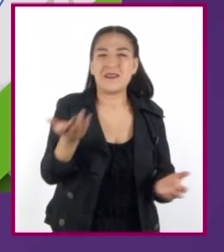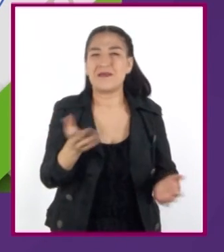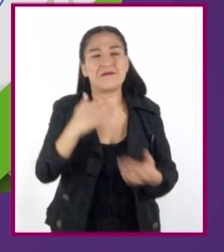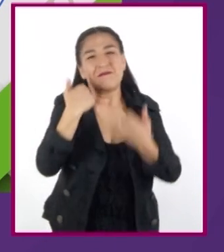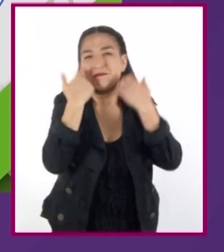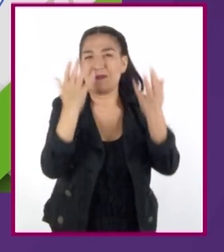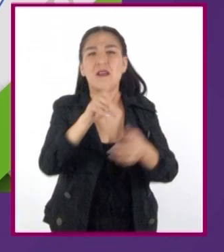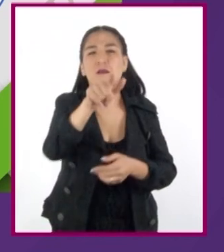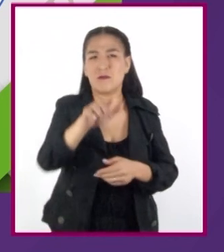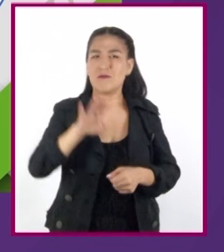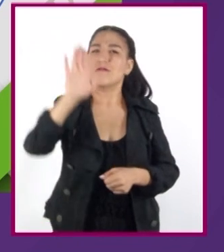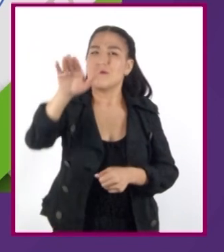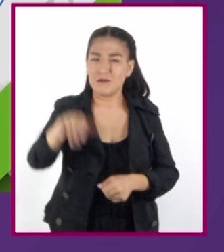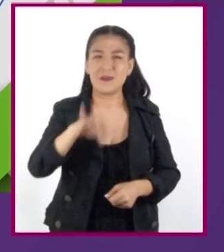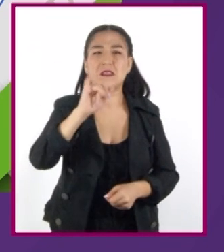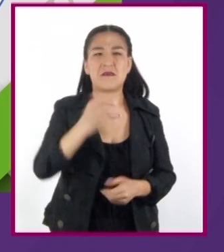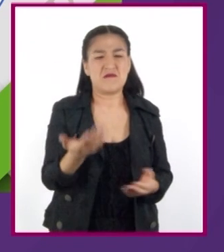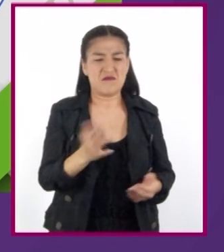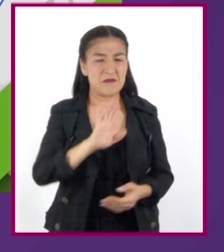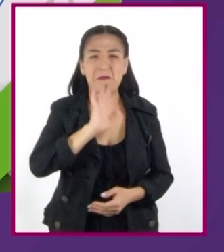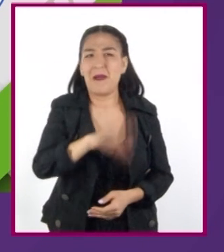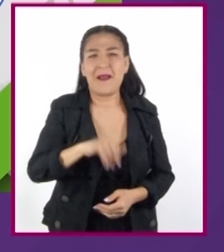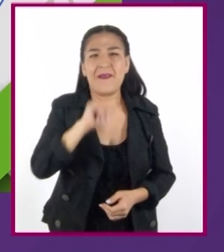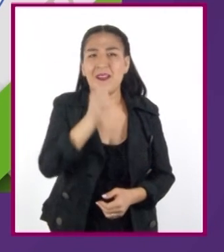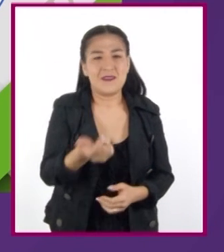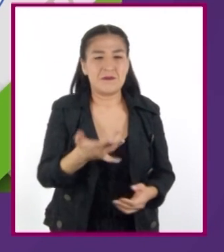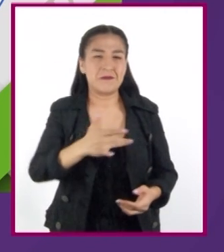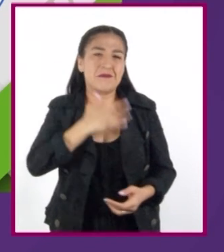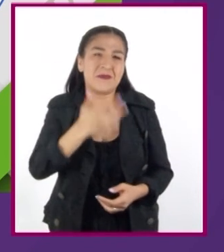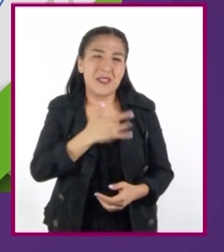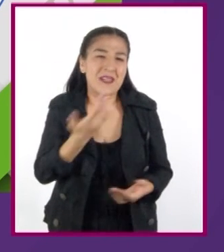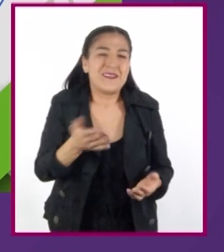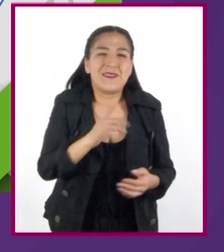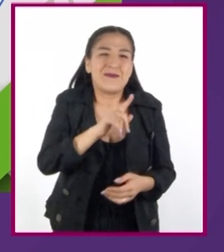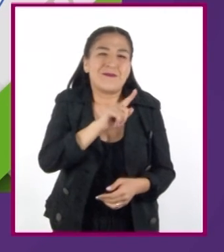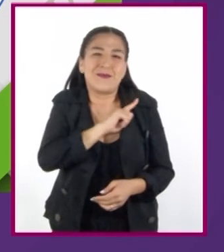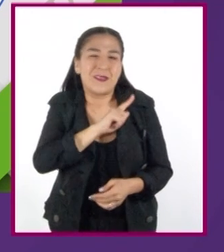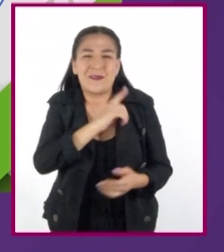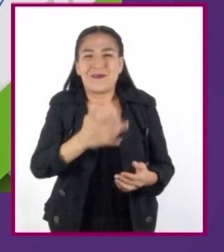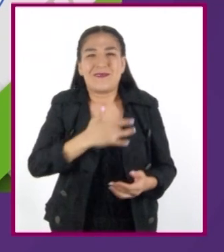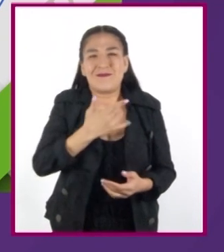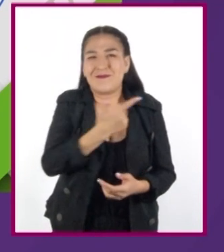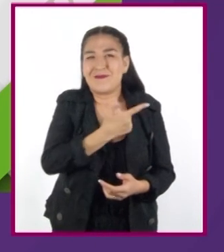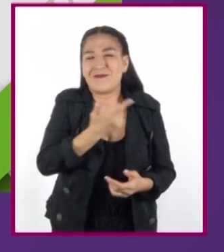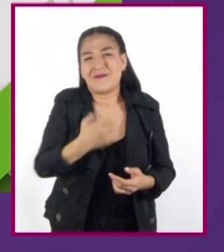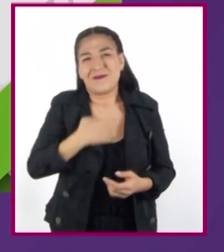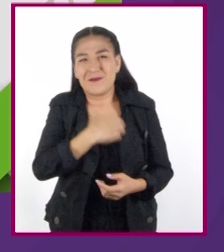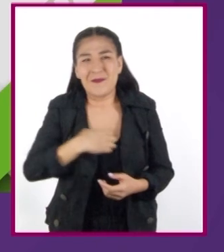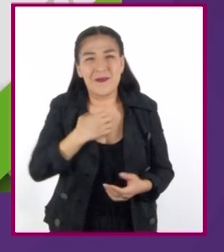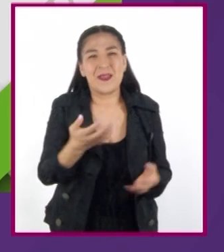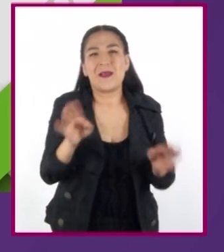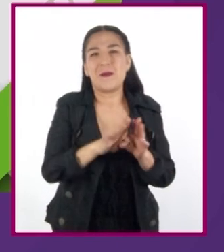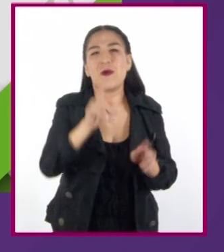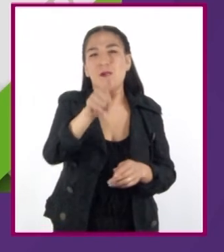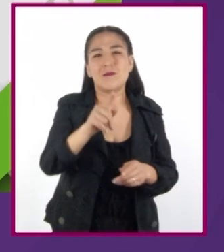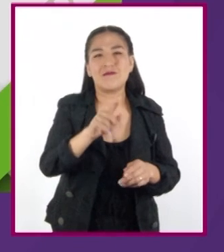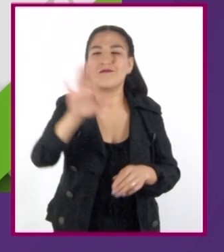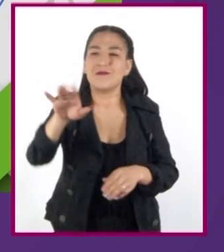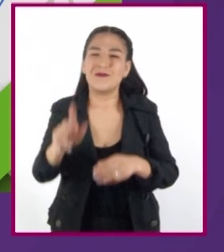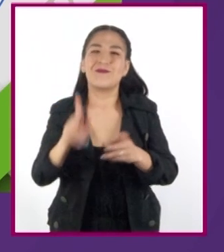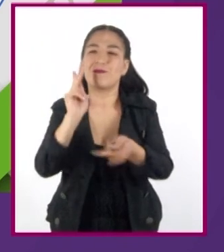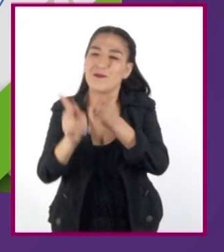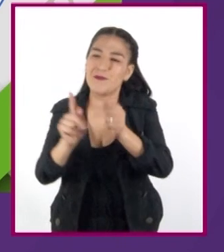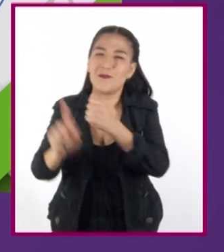sea. No tiene nada de malo ser sentimental, no tiene nada de malo contarle tus problemas a